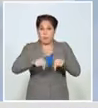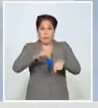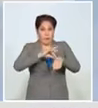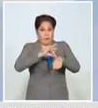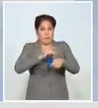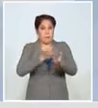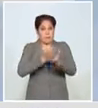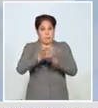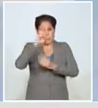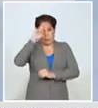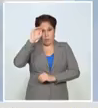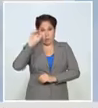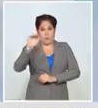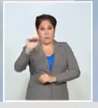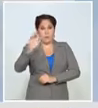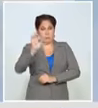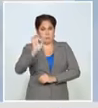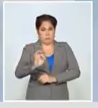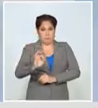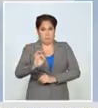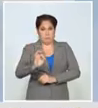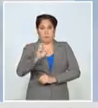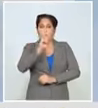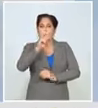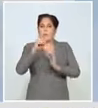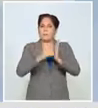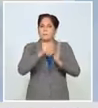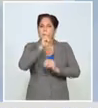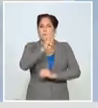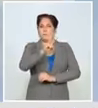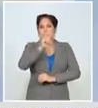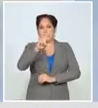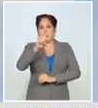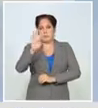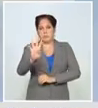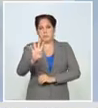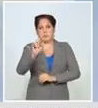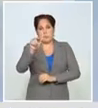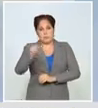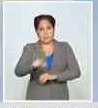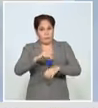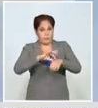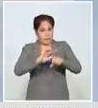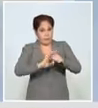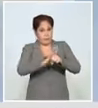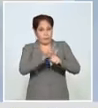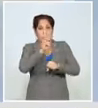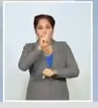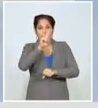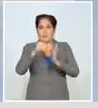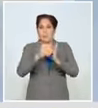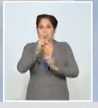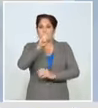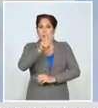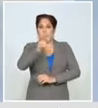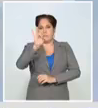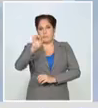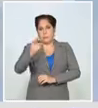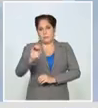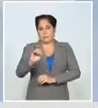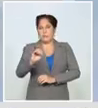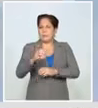De estos 3.334, 3.270, el